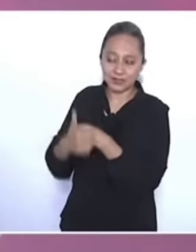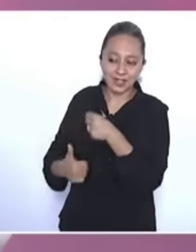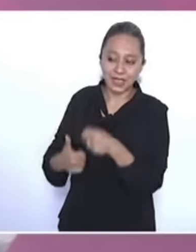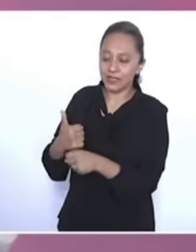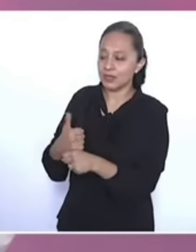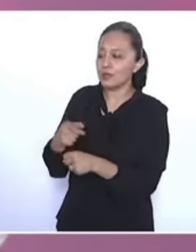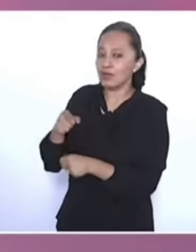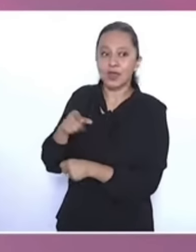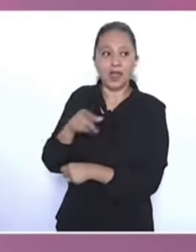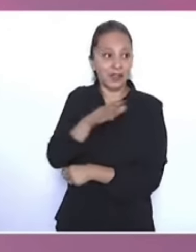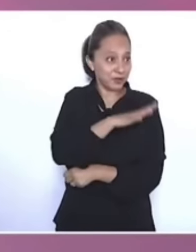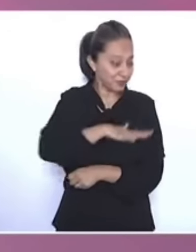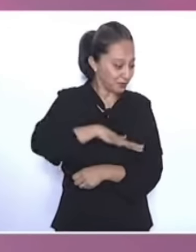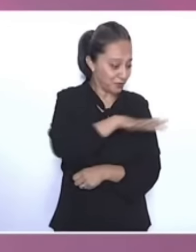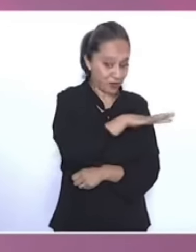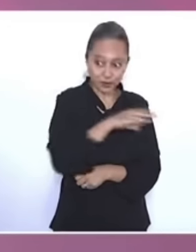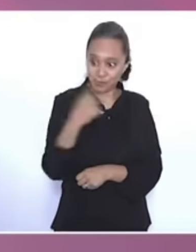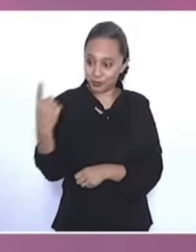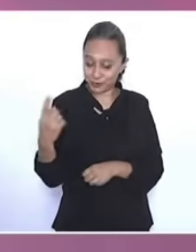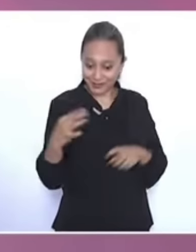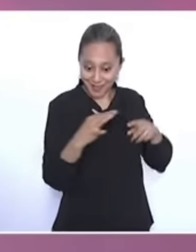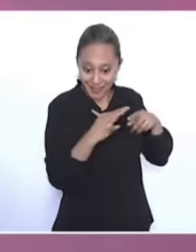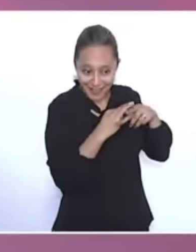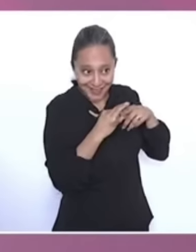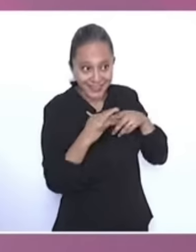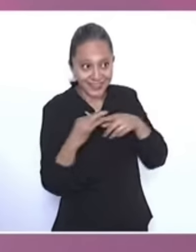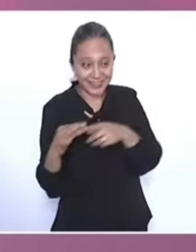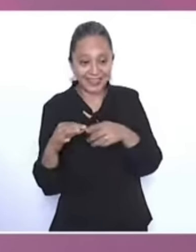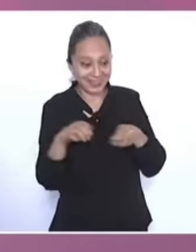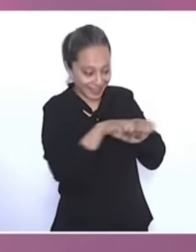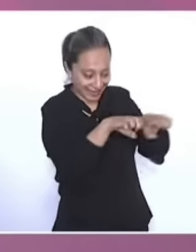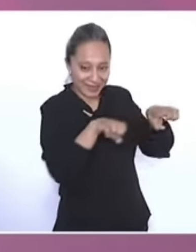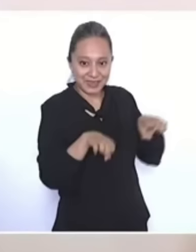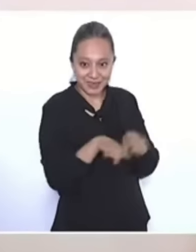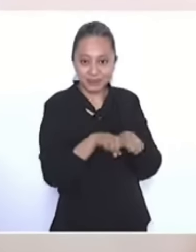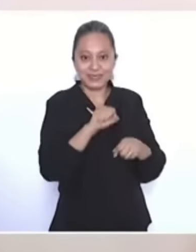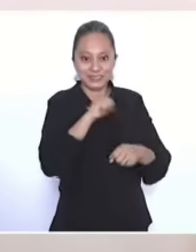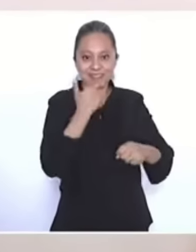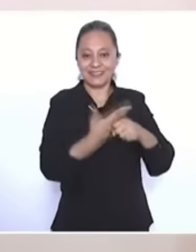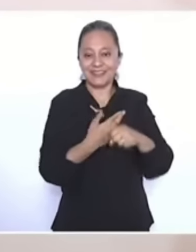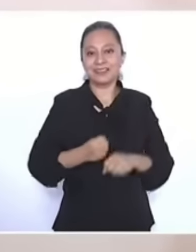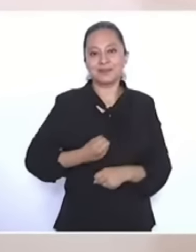todos nosotros, de todo el equipo de la Secretaría de Bienestar.